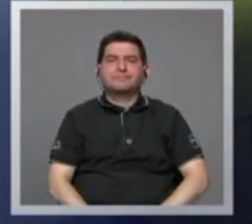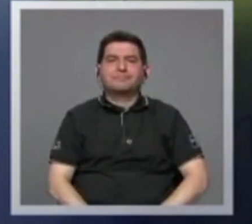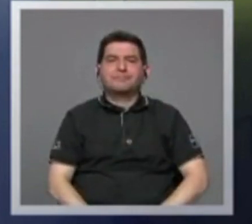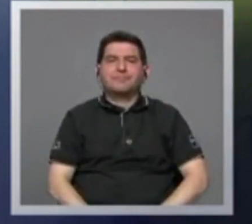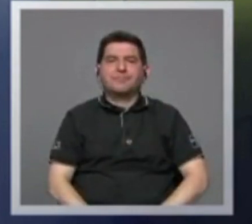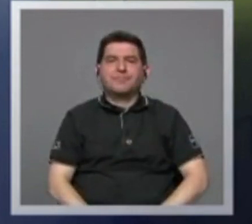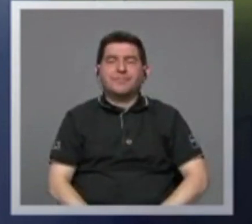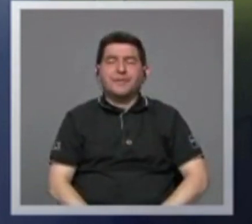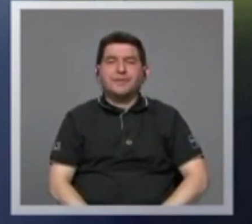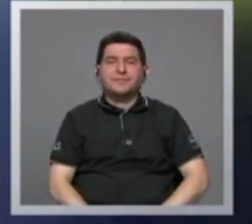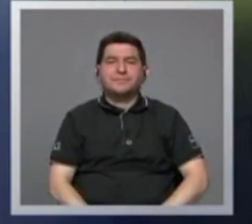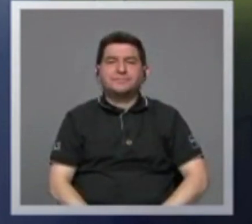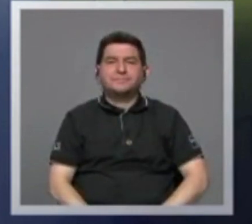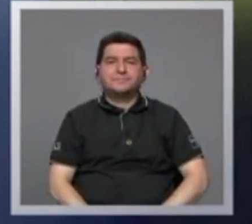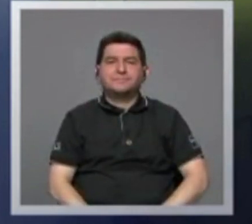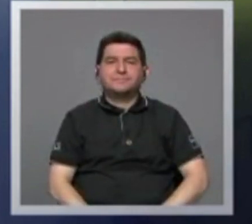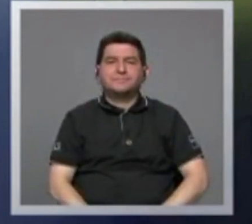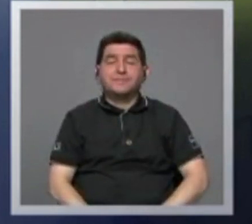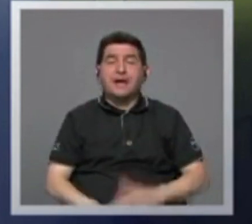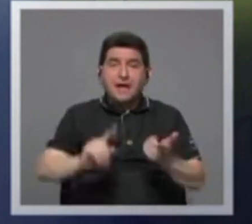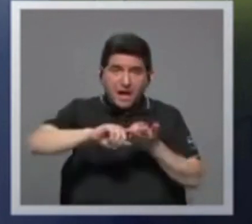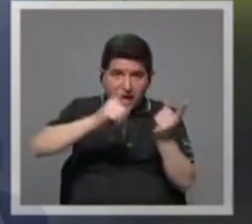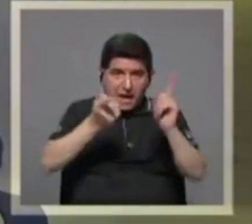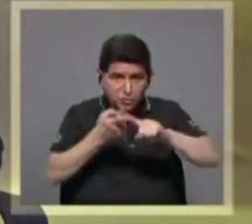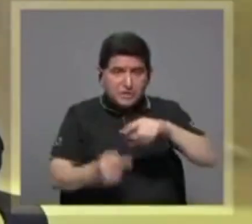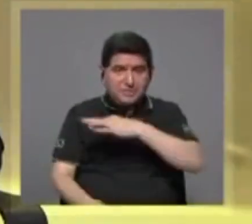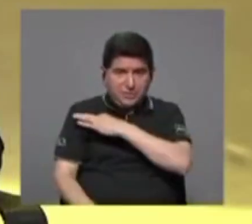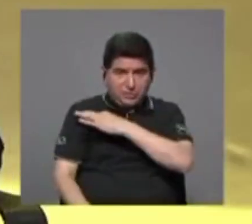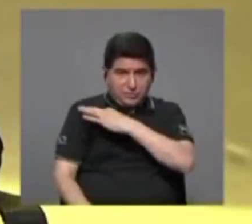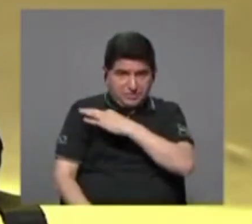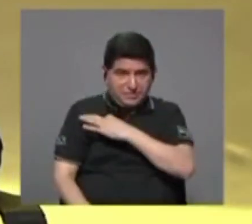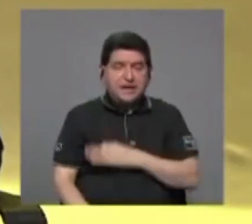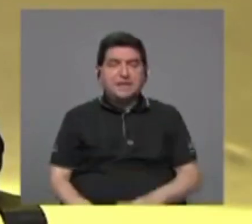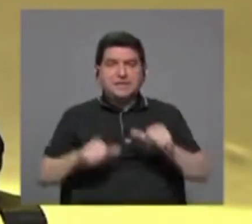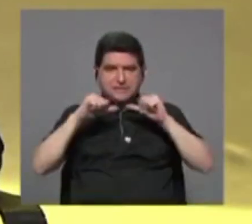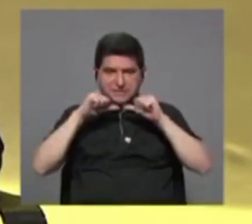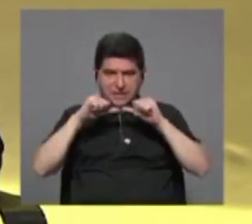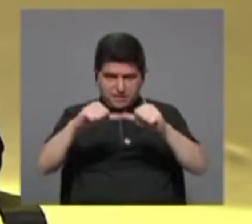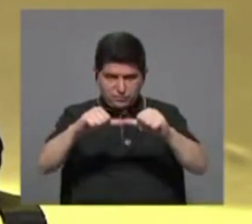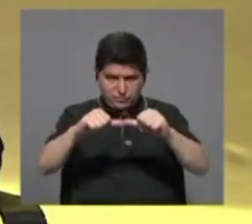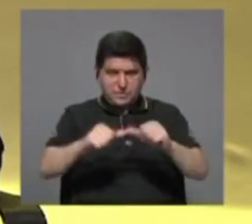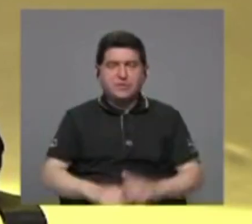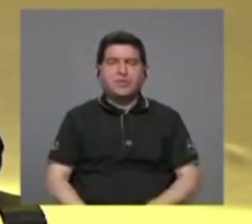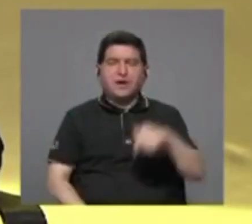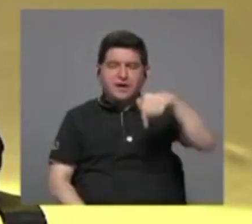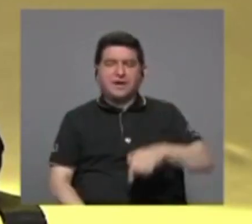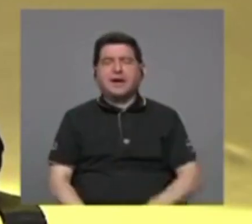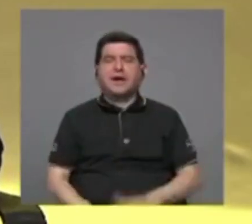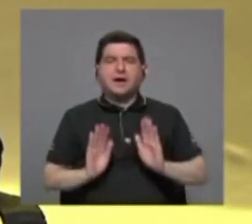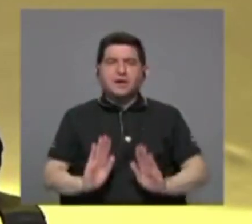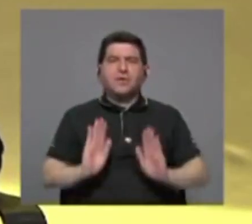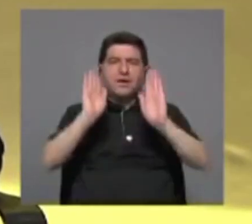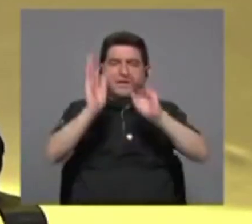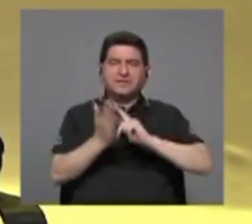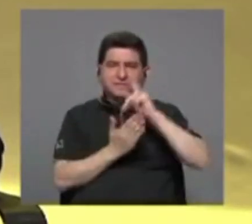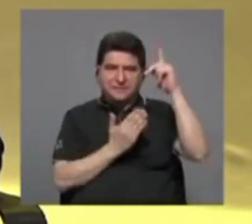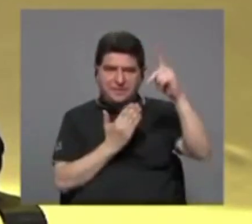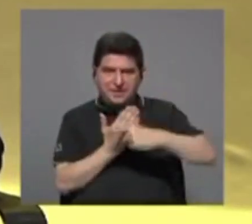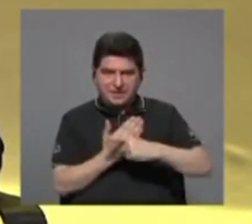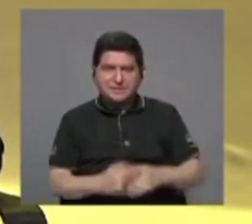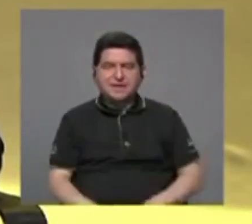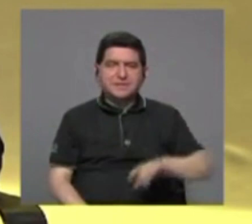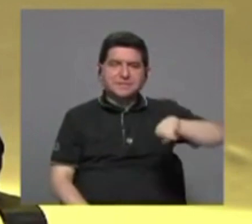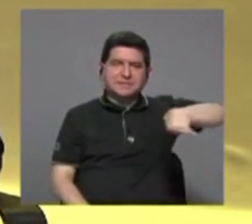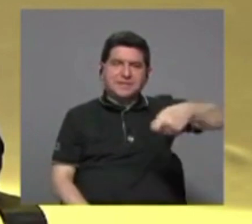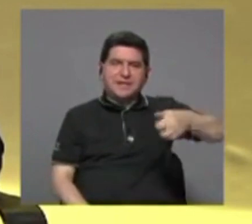ante todos ustedes, y a las amigas y amigos los invitamos a que se queden con los excelentes programas de